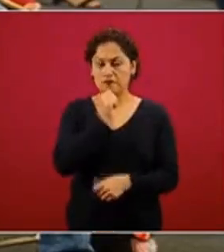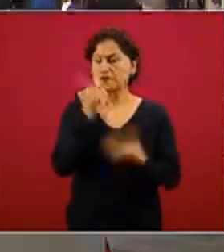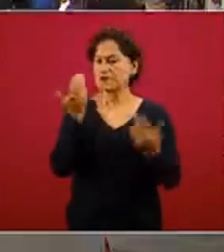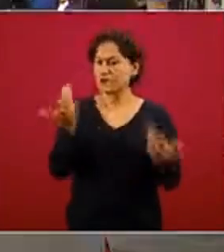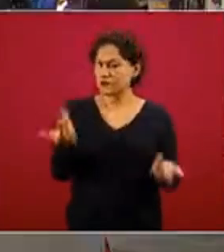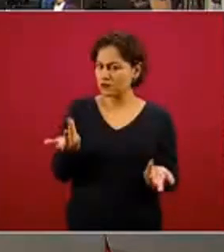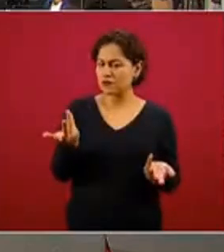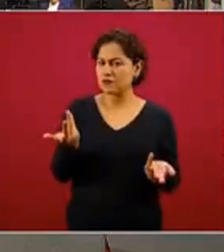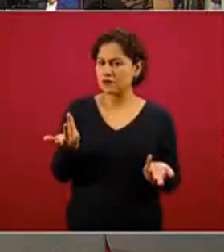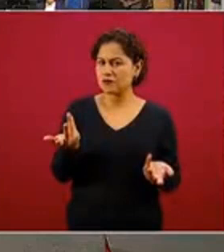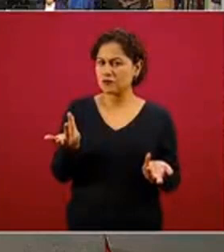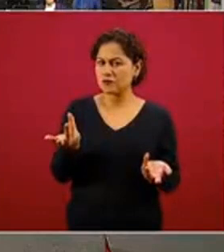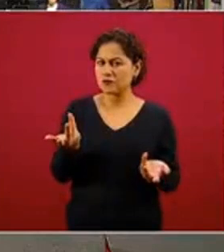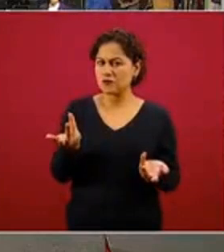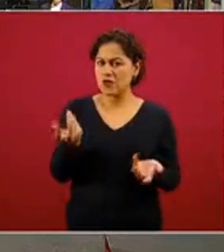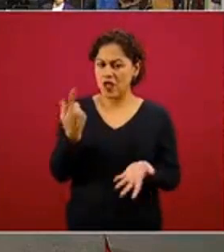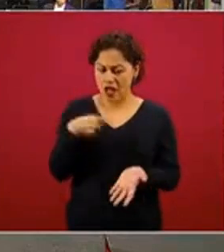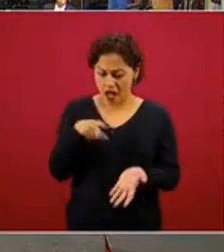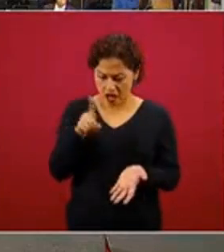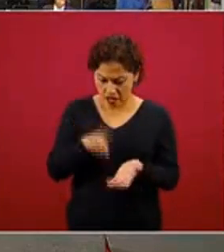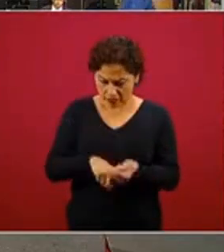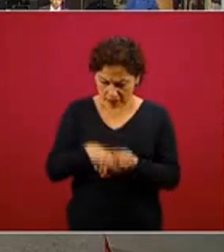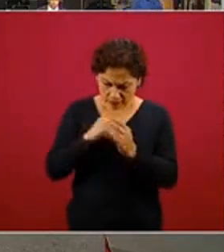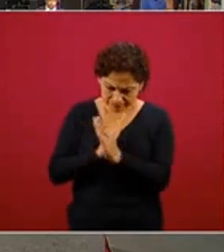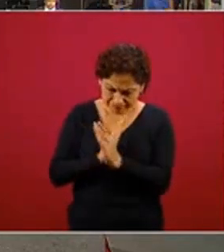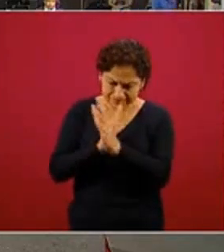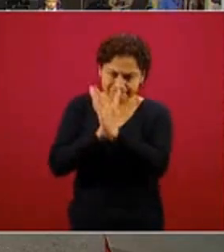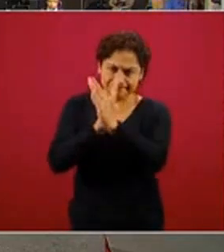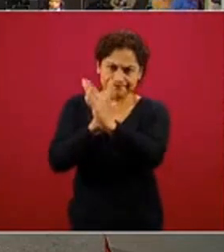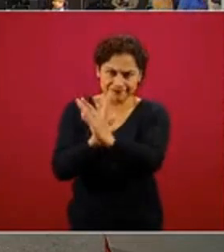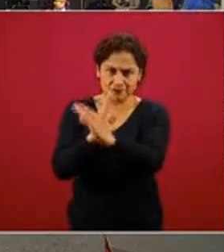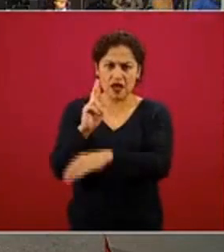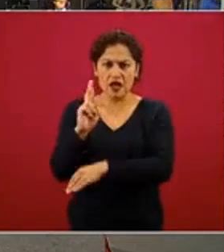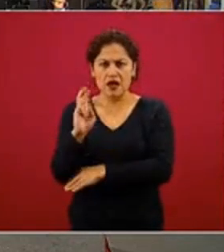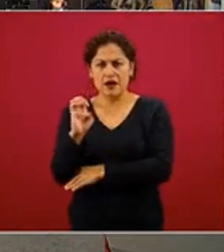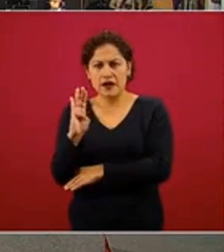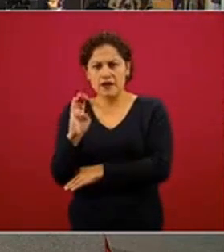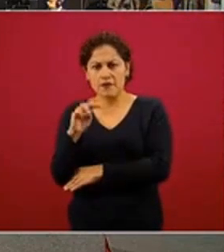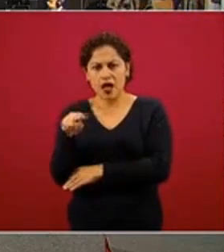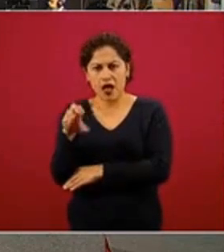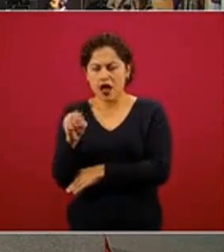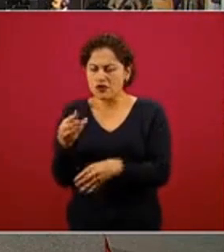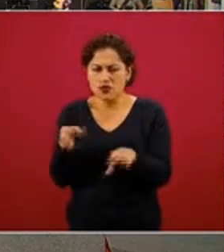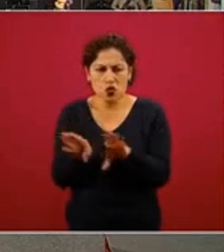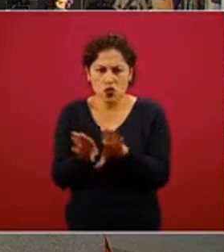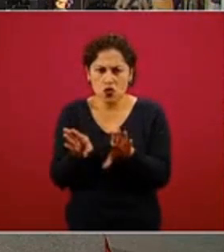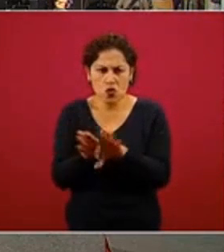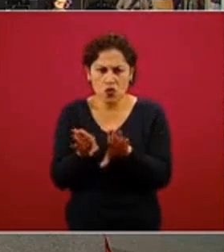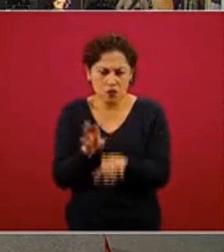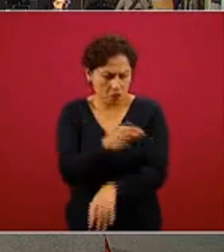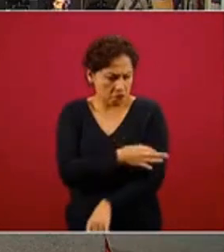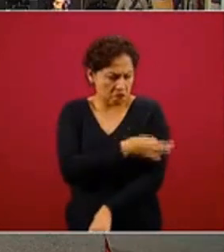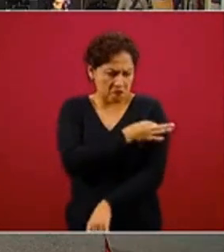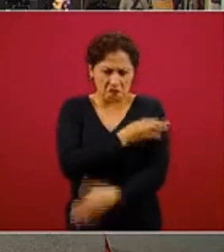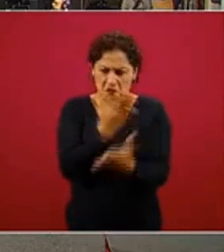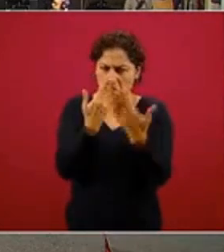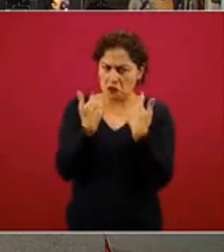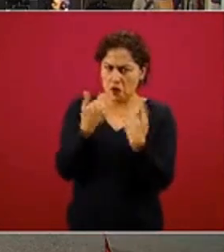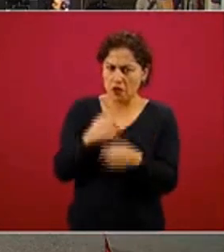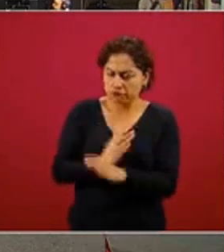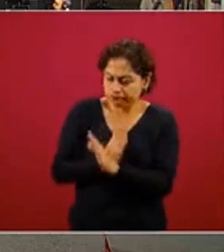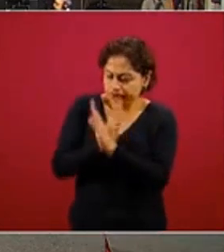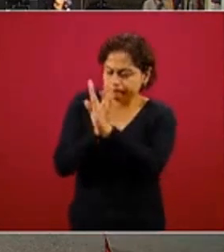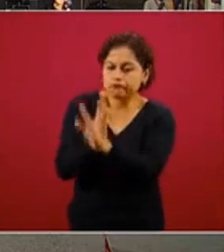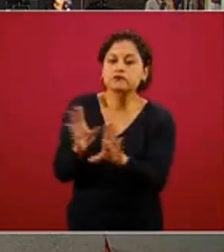la inmunidad de rebaño? ¿Cómo funcionaría si todavía no hay esta vacuna? Y la segunda pregunta